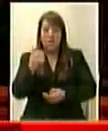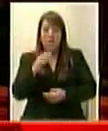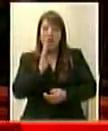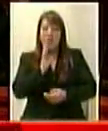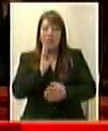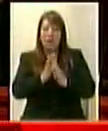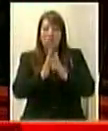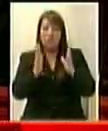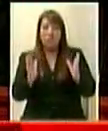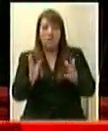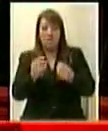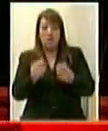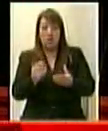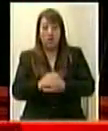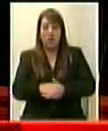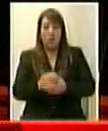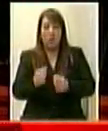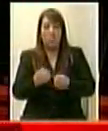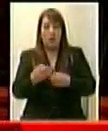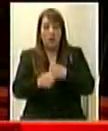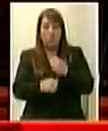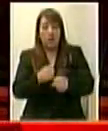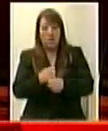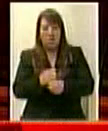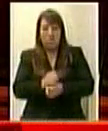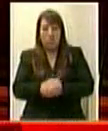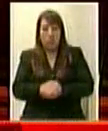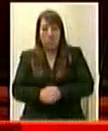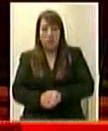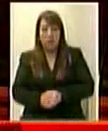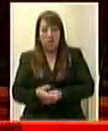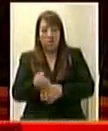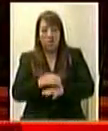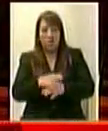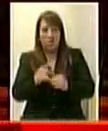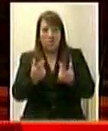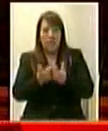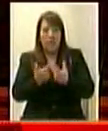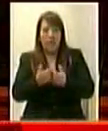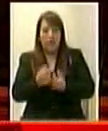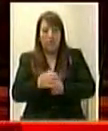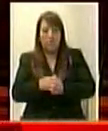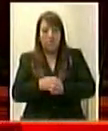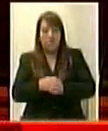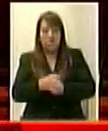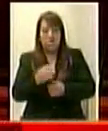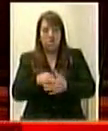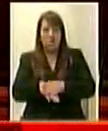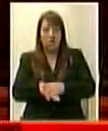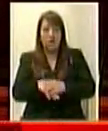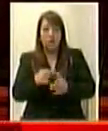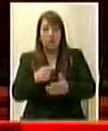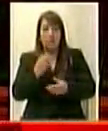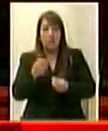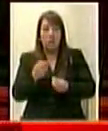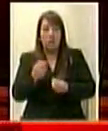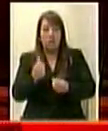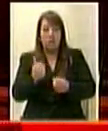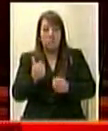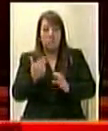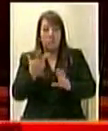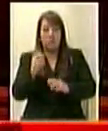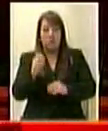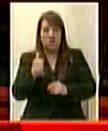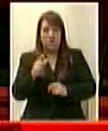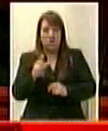en demasía por varios años, décadas, sobre esta guerra interna, esta guerra criminal del 80 al